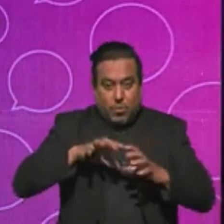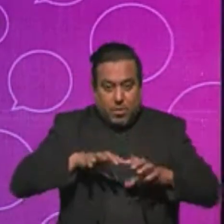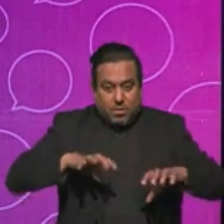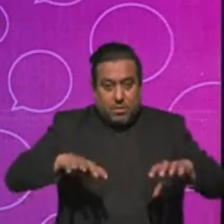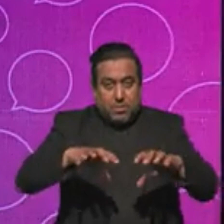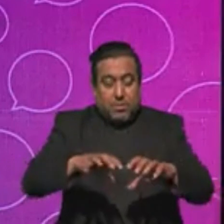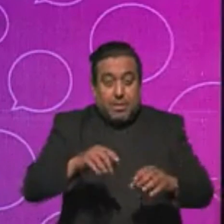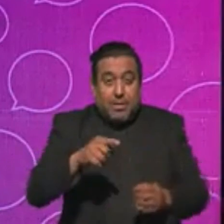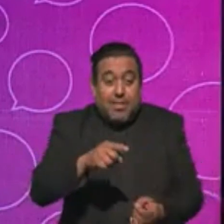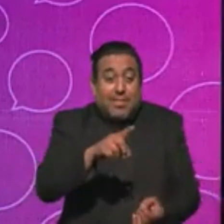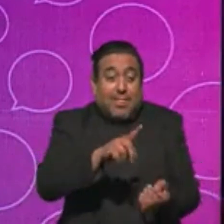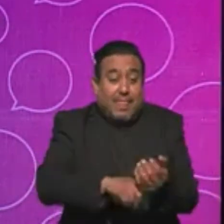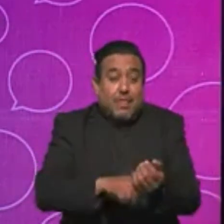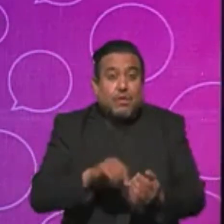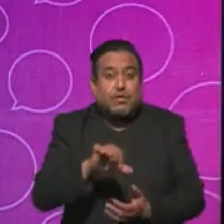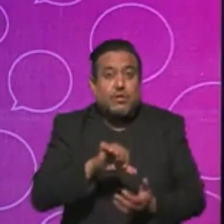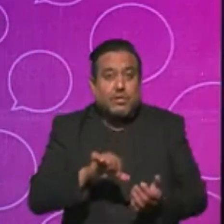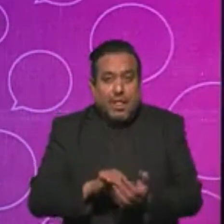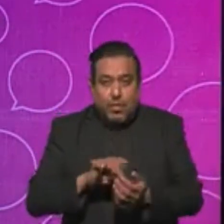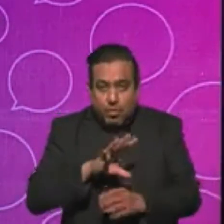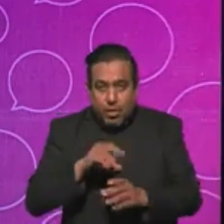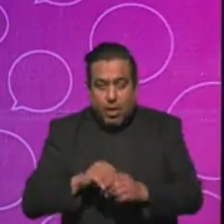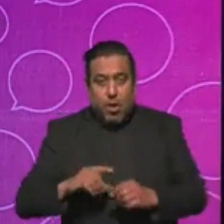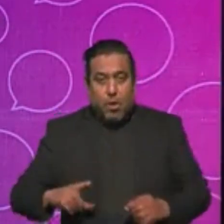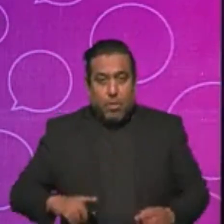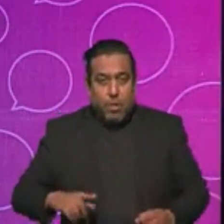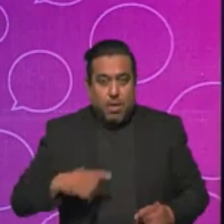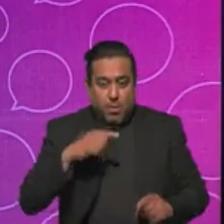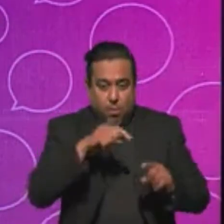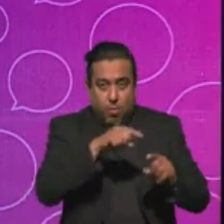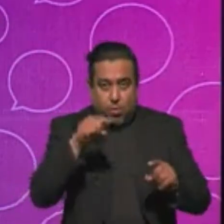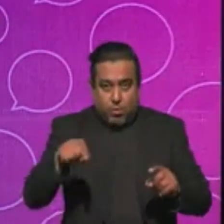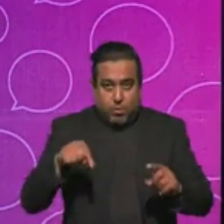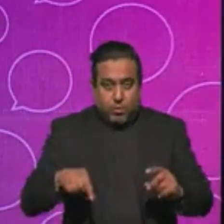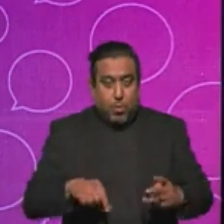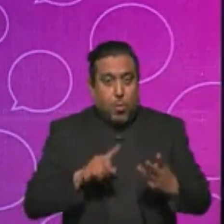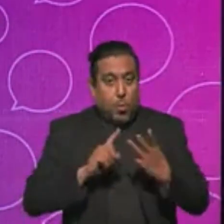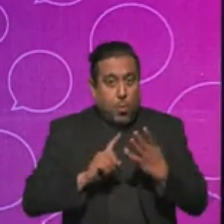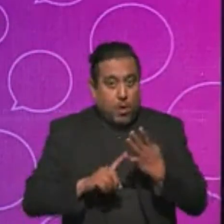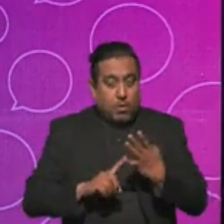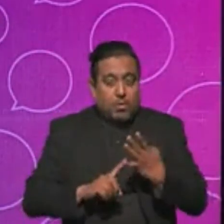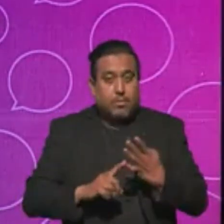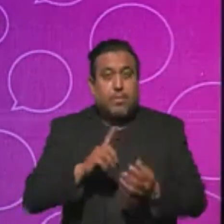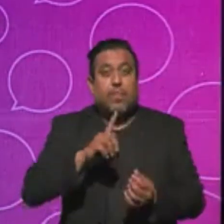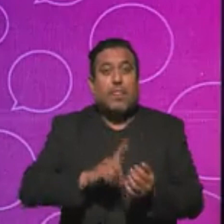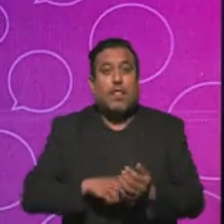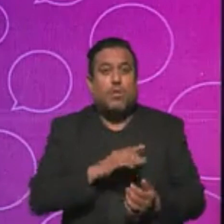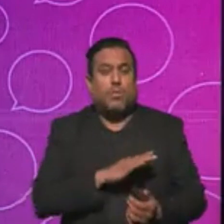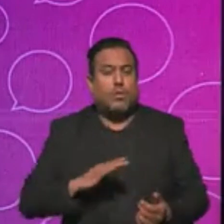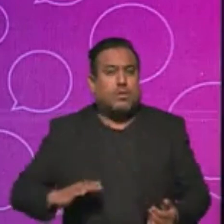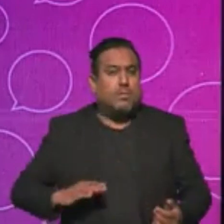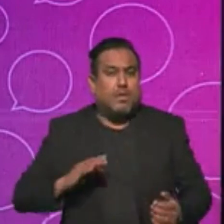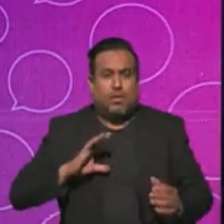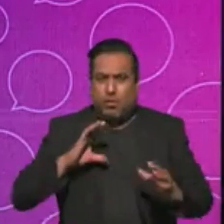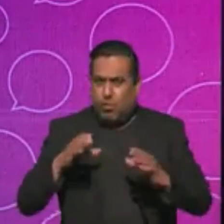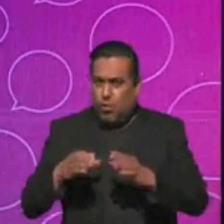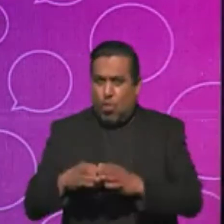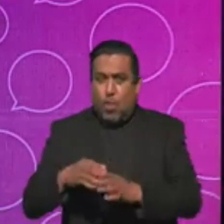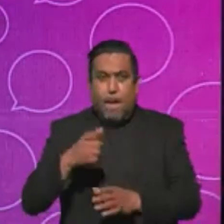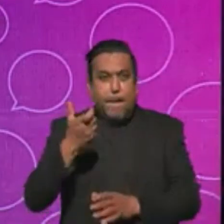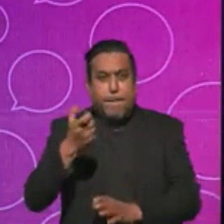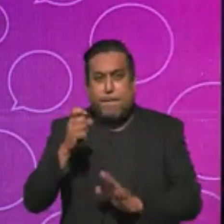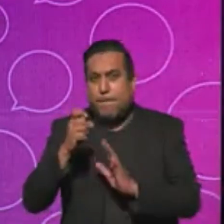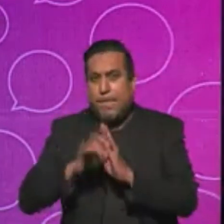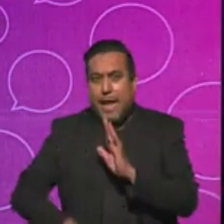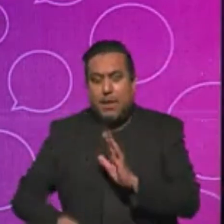un centro integral de gobierno en el cual estén concentradas cada una de las dependencias municipales para bajar el costo de